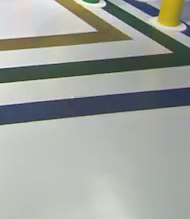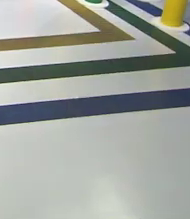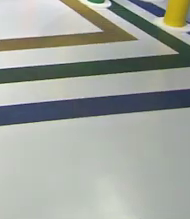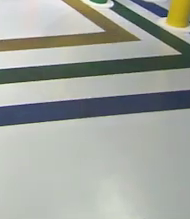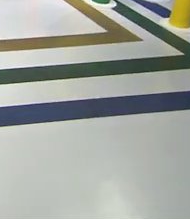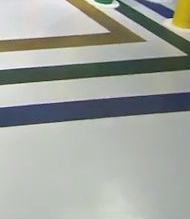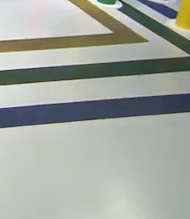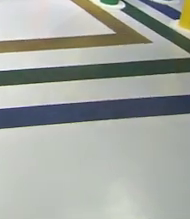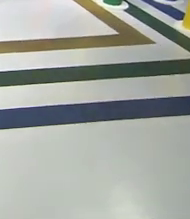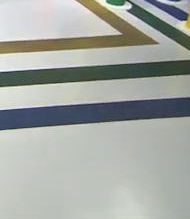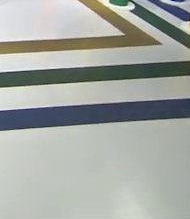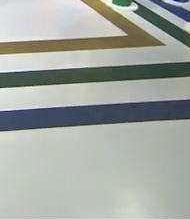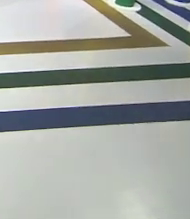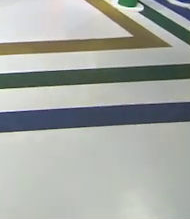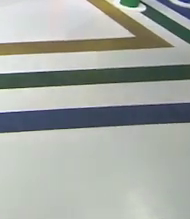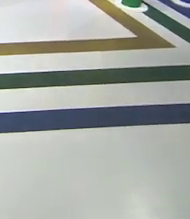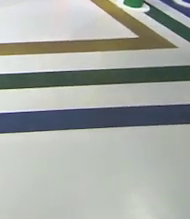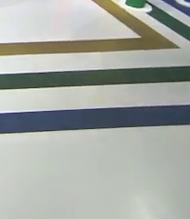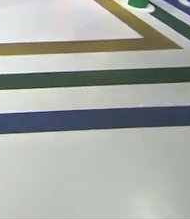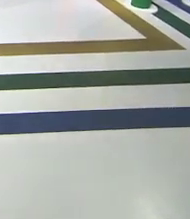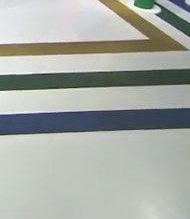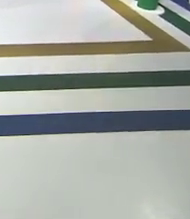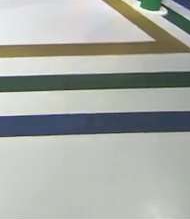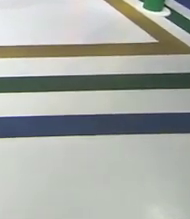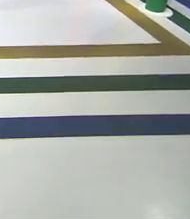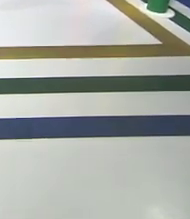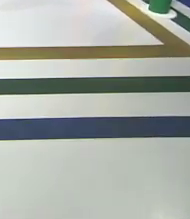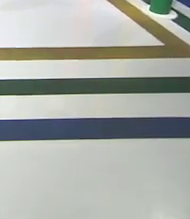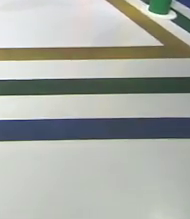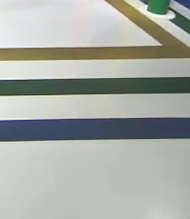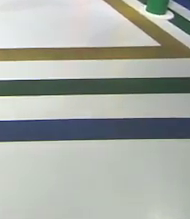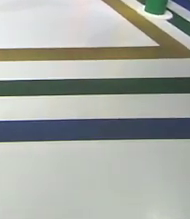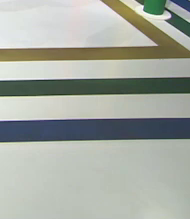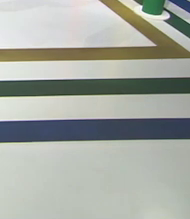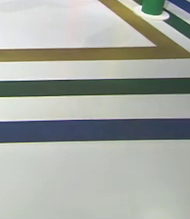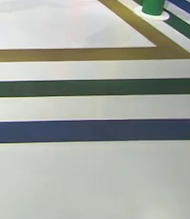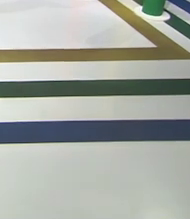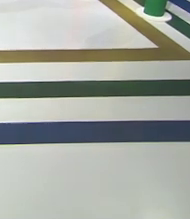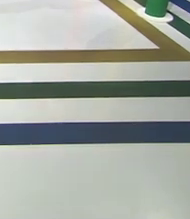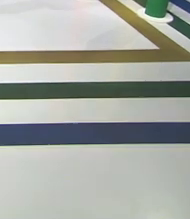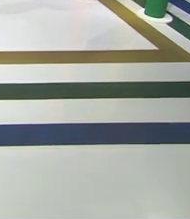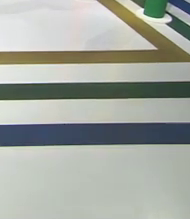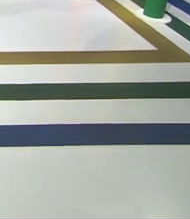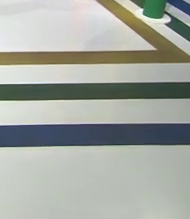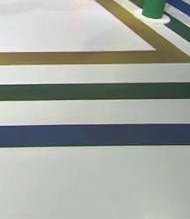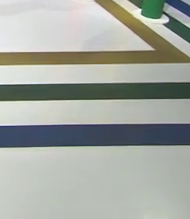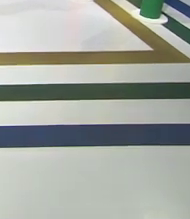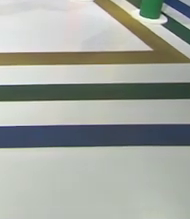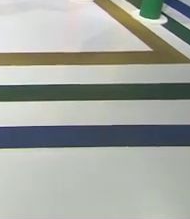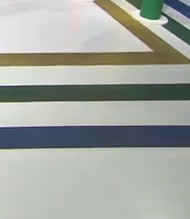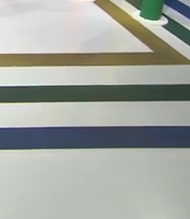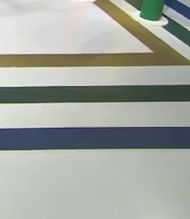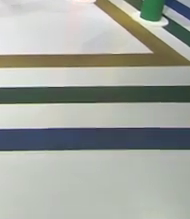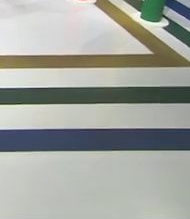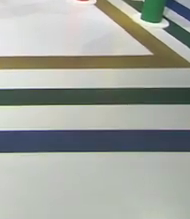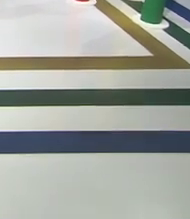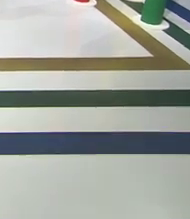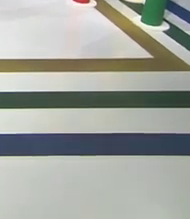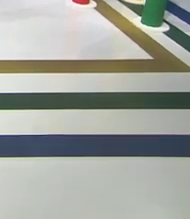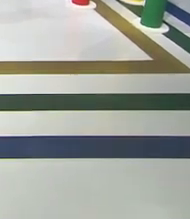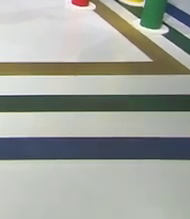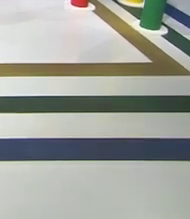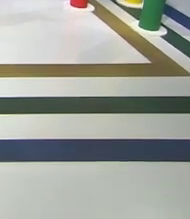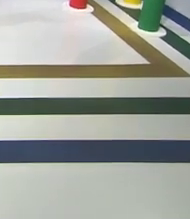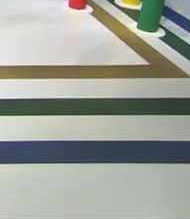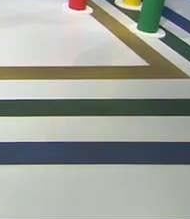abril sí sí sí 20 aurelio ya estuviste en la banca mucho tiempo vamos a ver vamos a ver aurelio pero de una forma